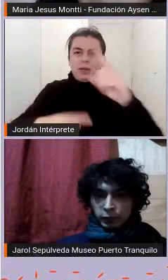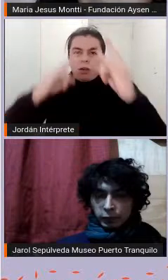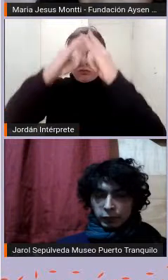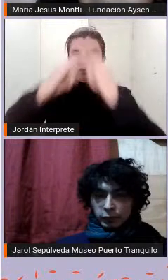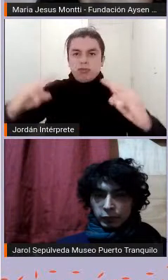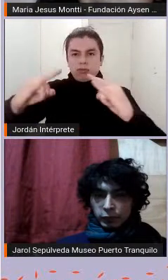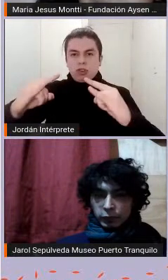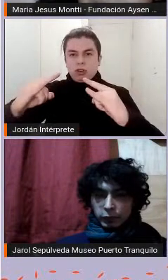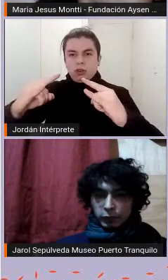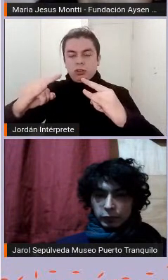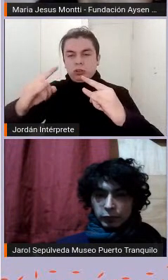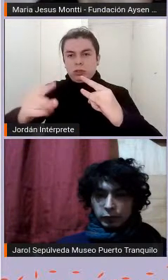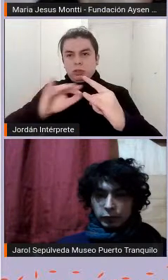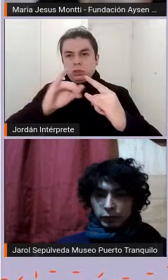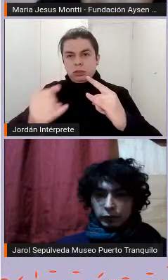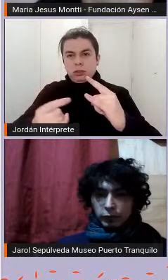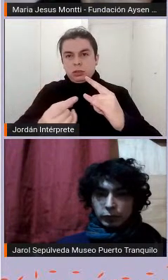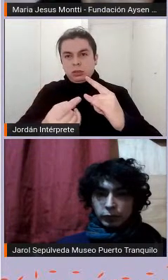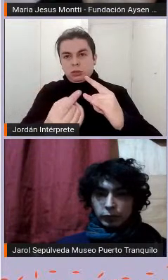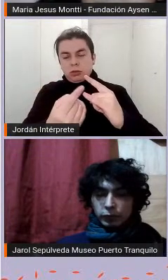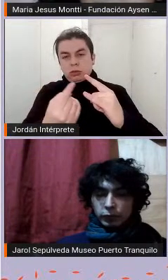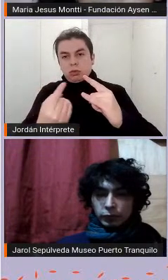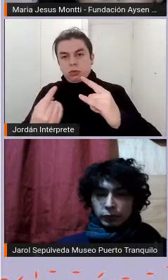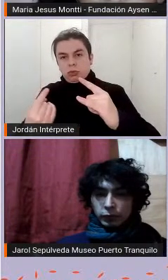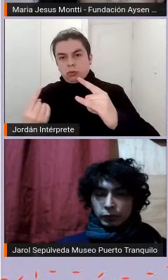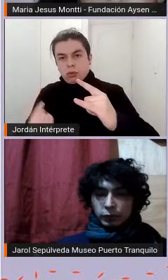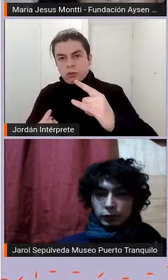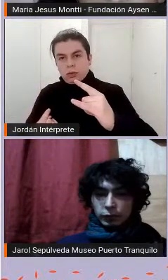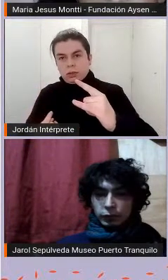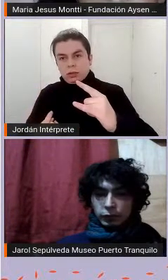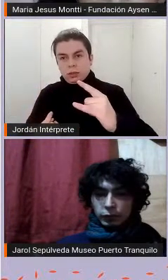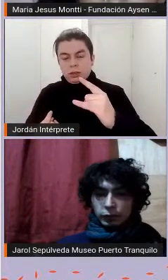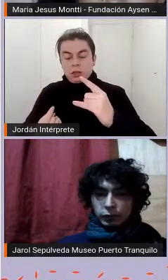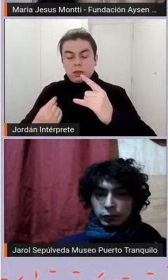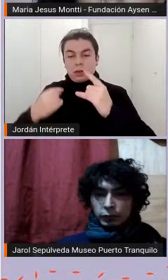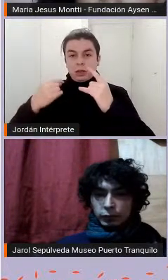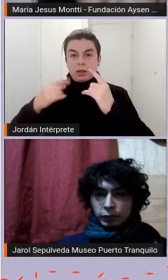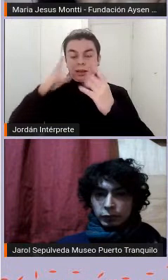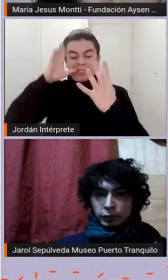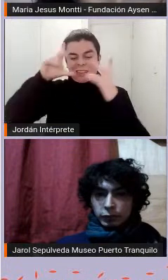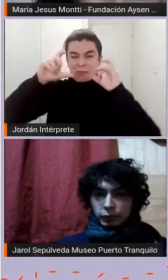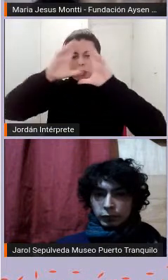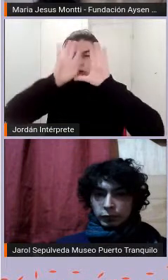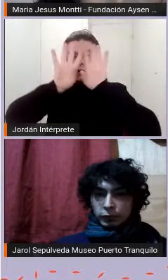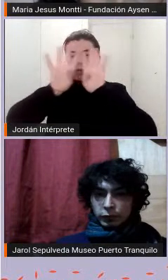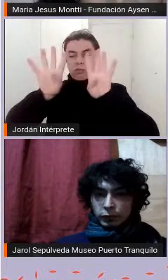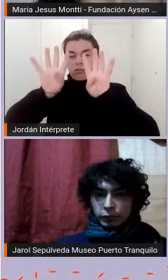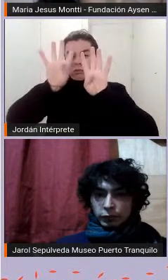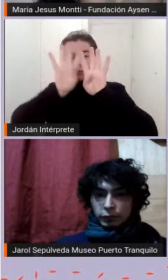y la mitad de las otras personas que muestro en la foto anterior llegan a este lugar,